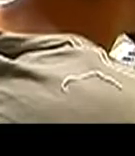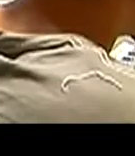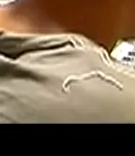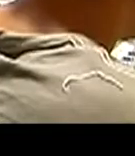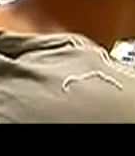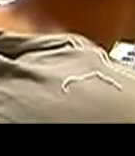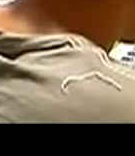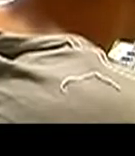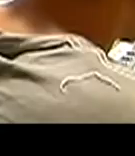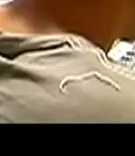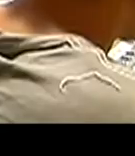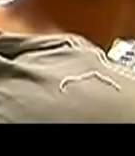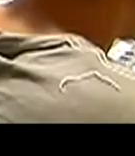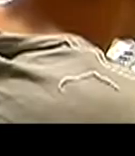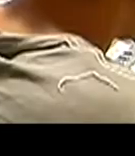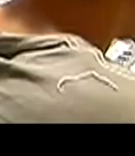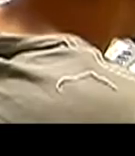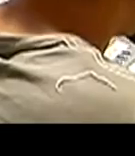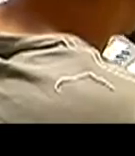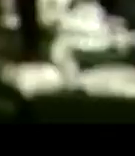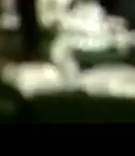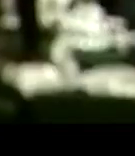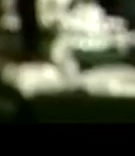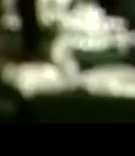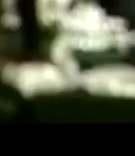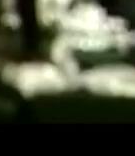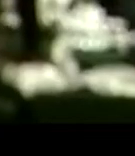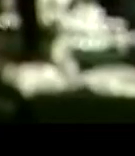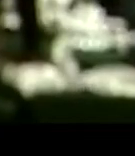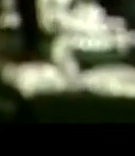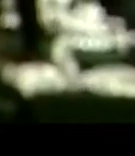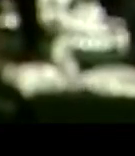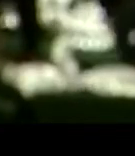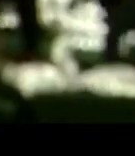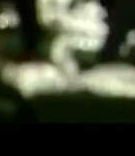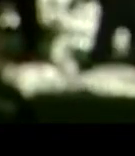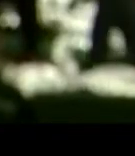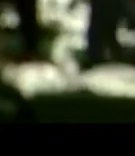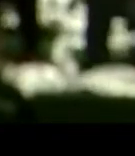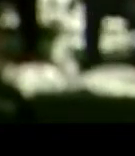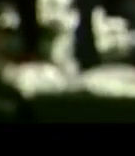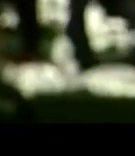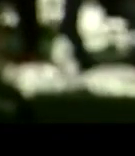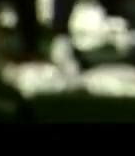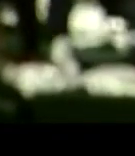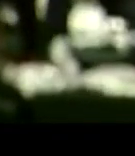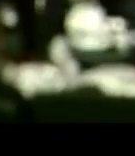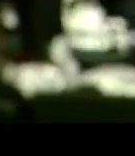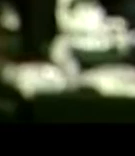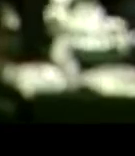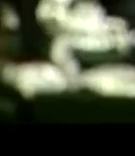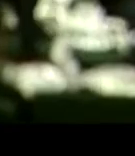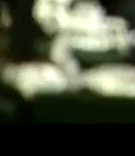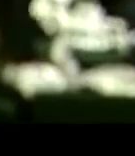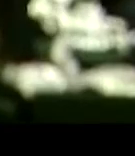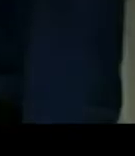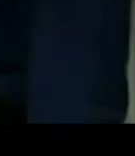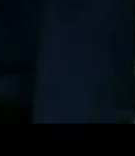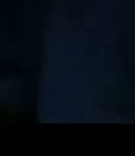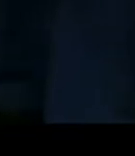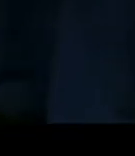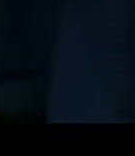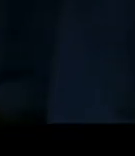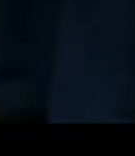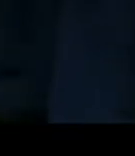ser reunificadas, luego que la semana pasada el presidente estadounidense firmó un decreto para eliminar las disposiciones